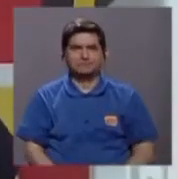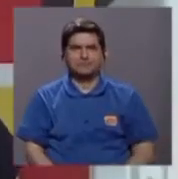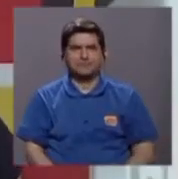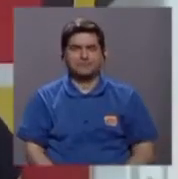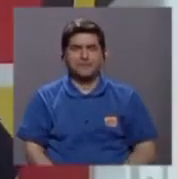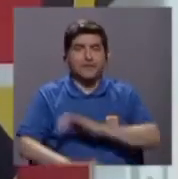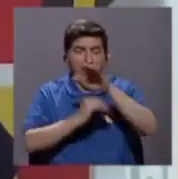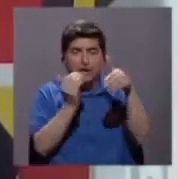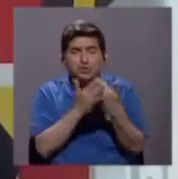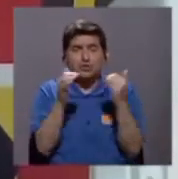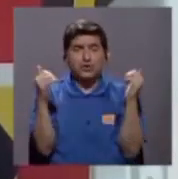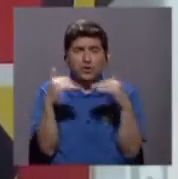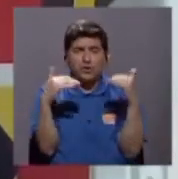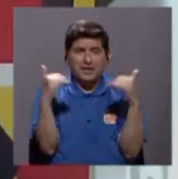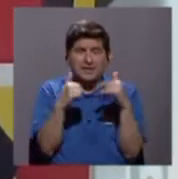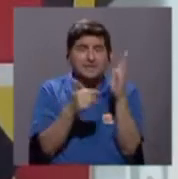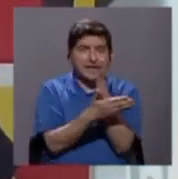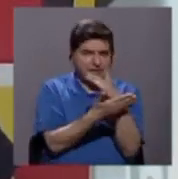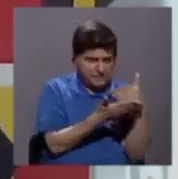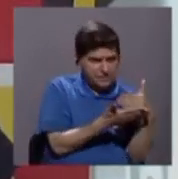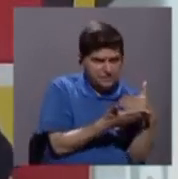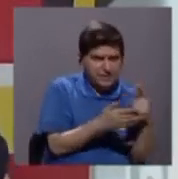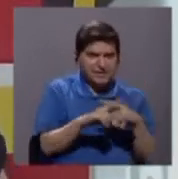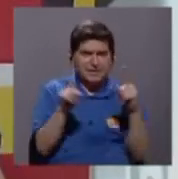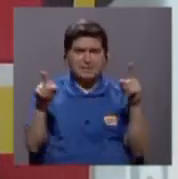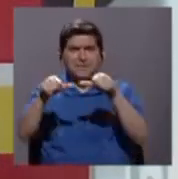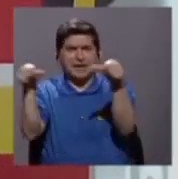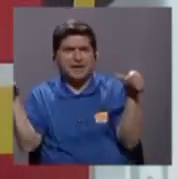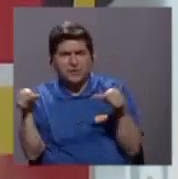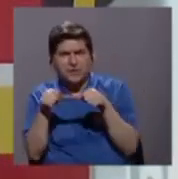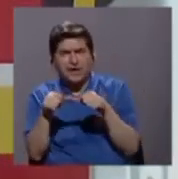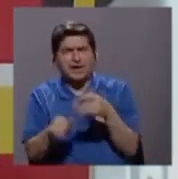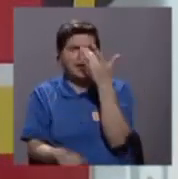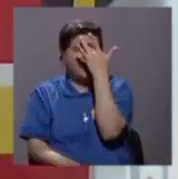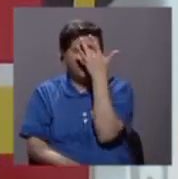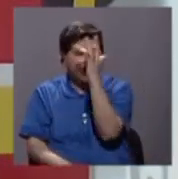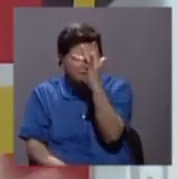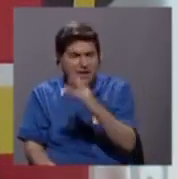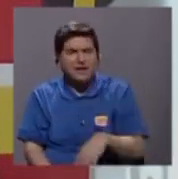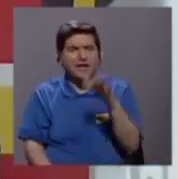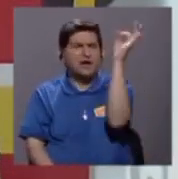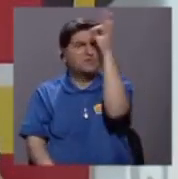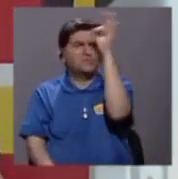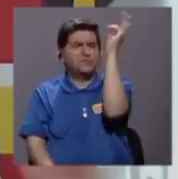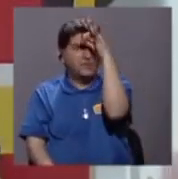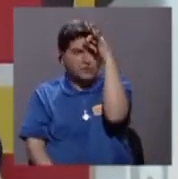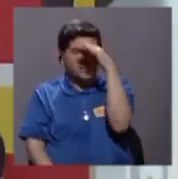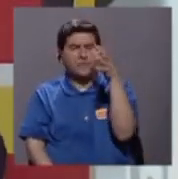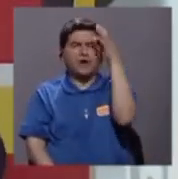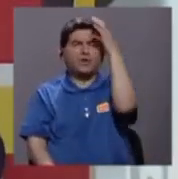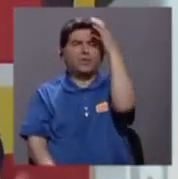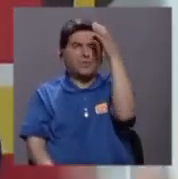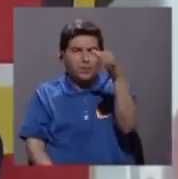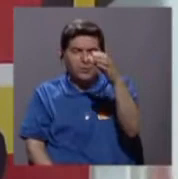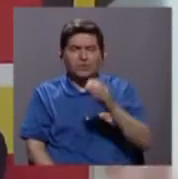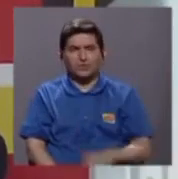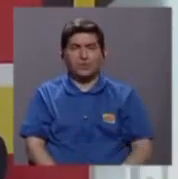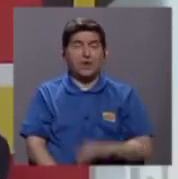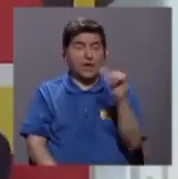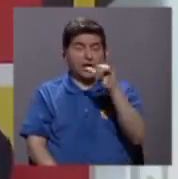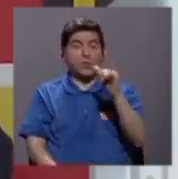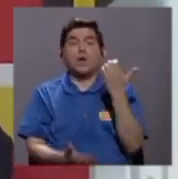Teníamos todas las guerras de un lado, pero en el campo de intelecto, filosofía, cultura,